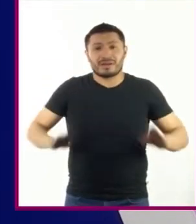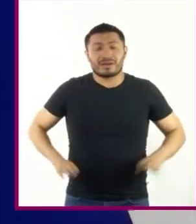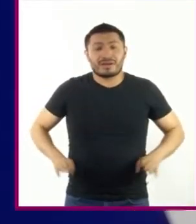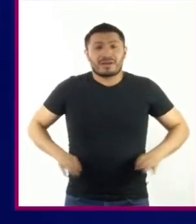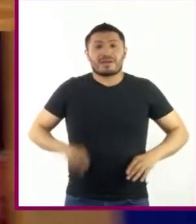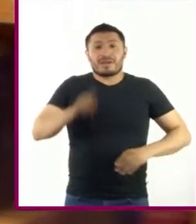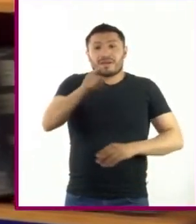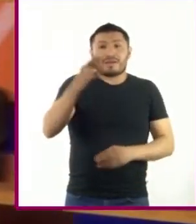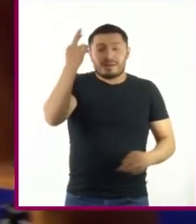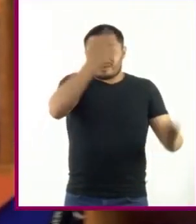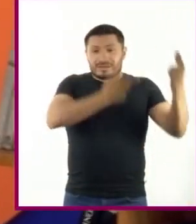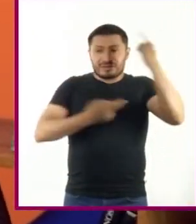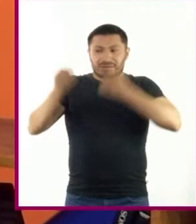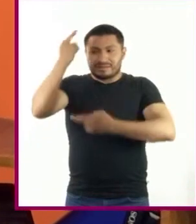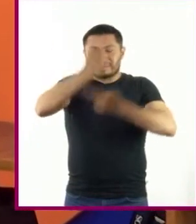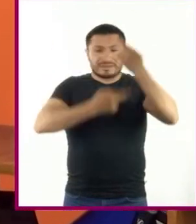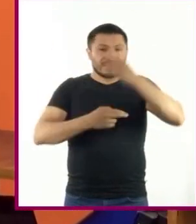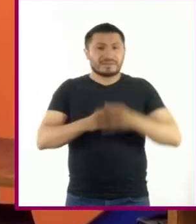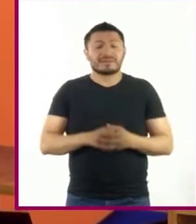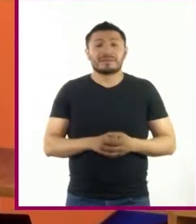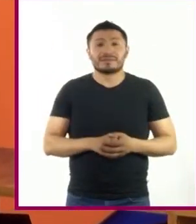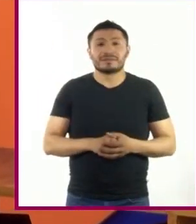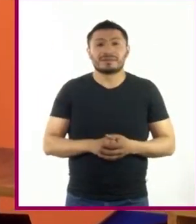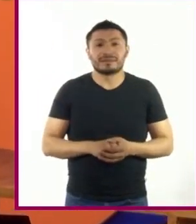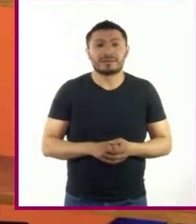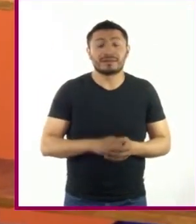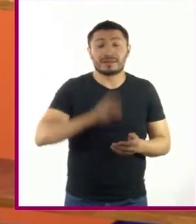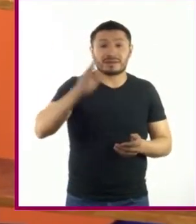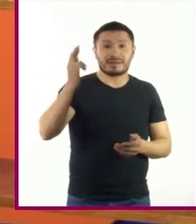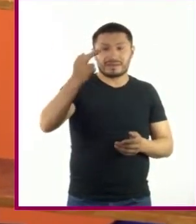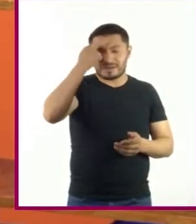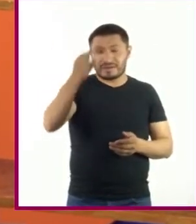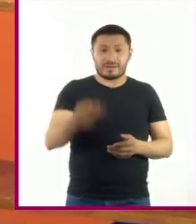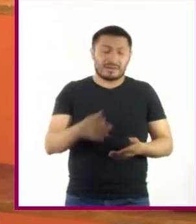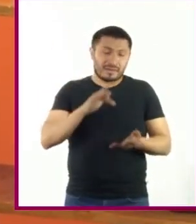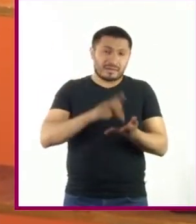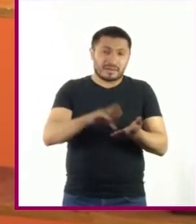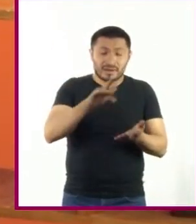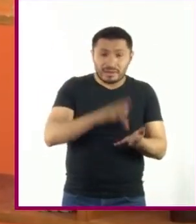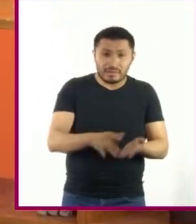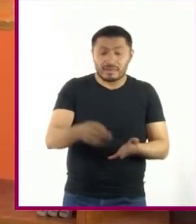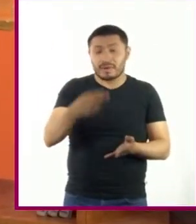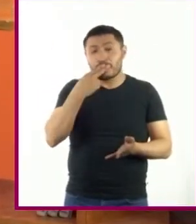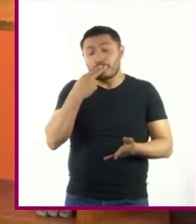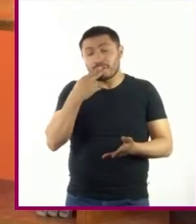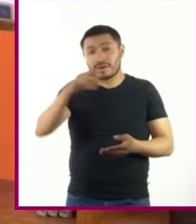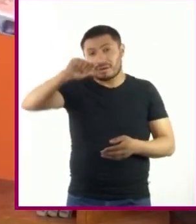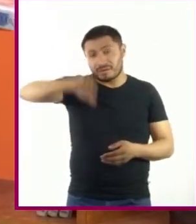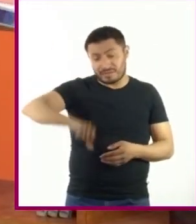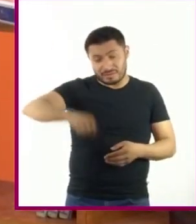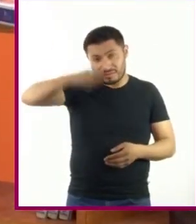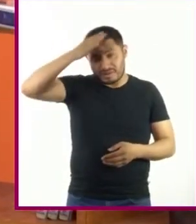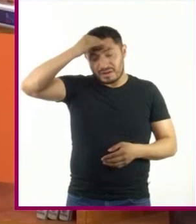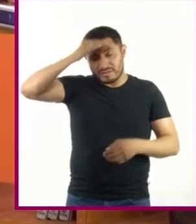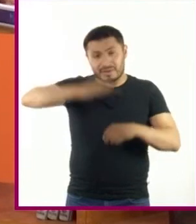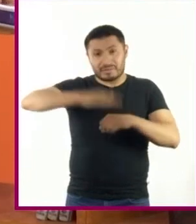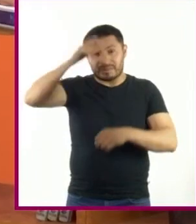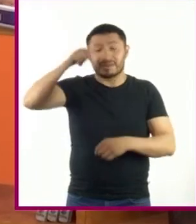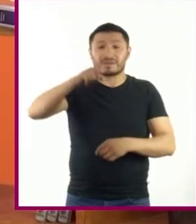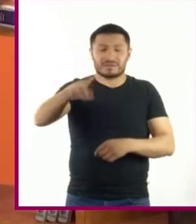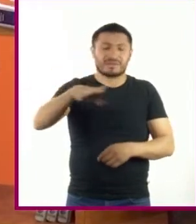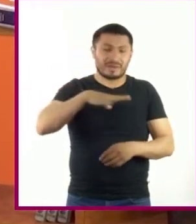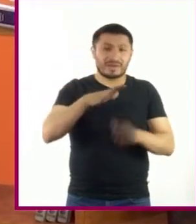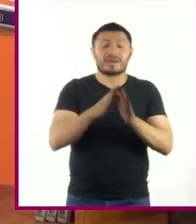su revisión. Recuerden que para apoyarse y reforzar el conocimiento de lo trabajado en la sesión, cuentan con el apoyo de